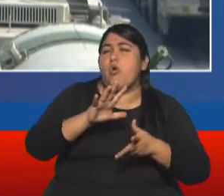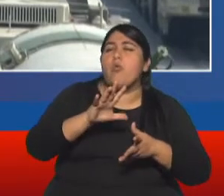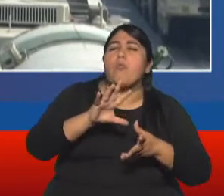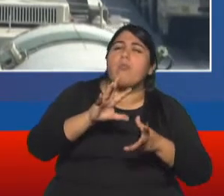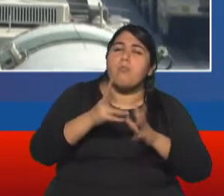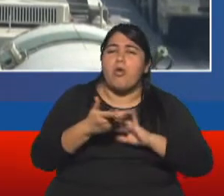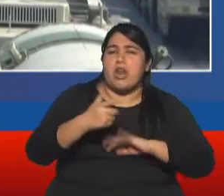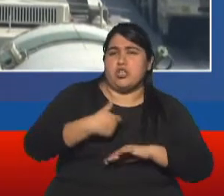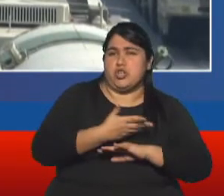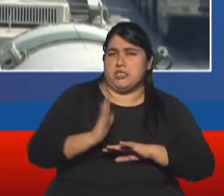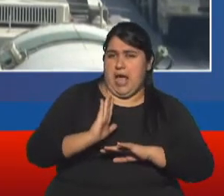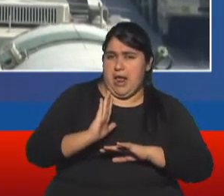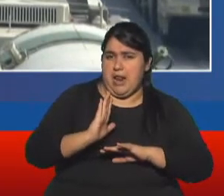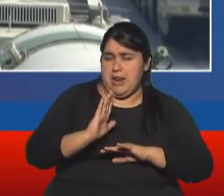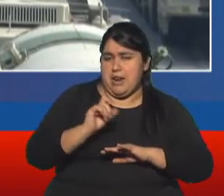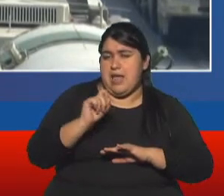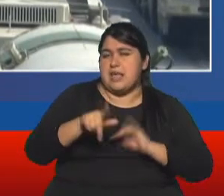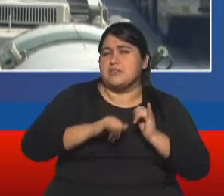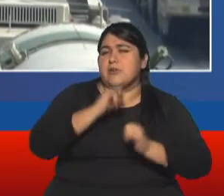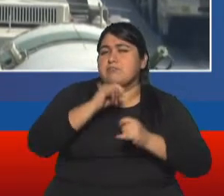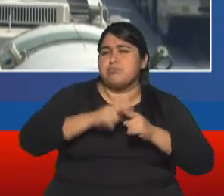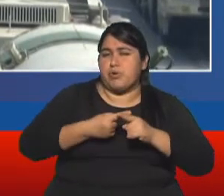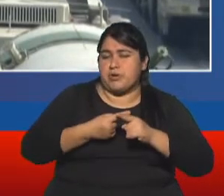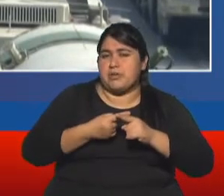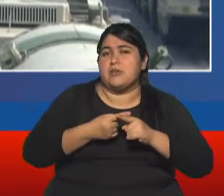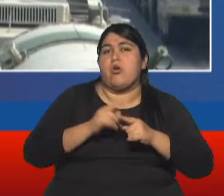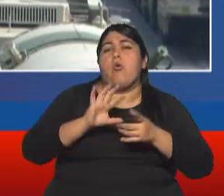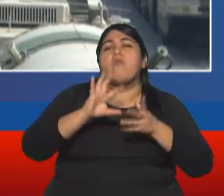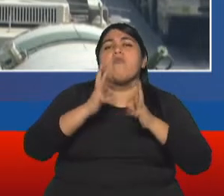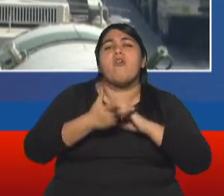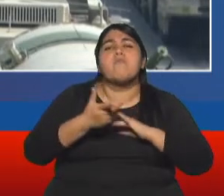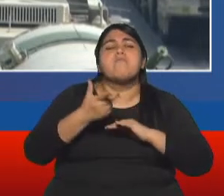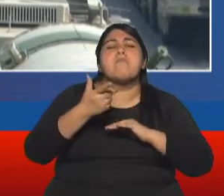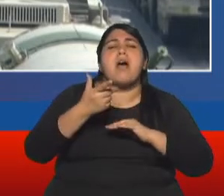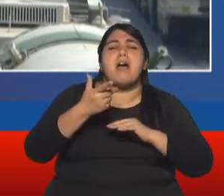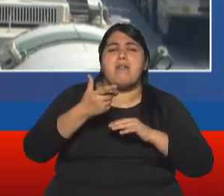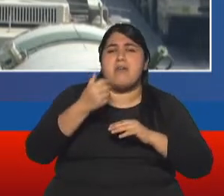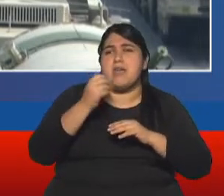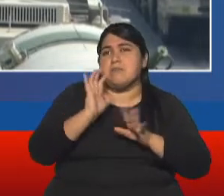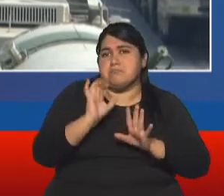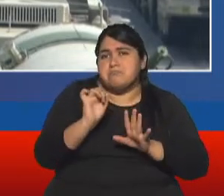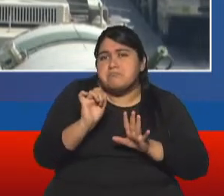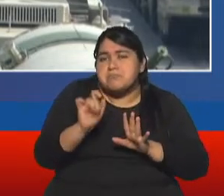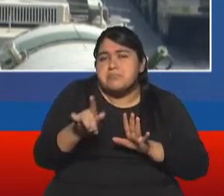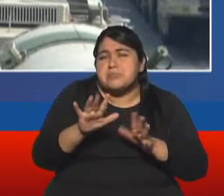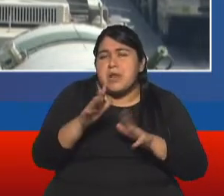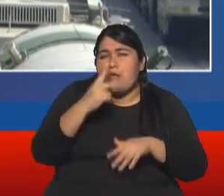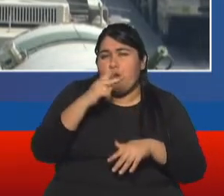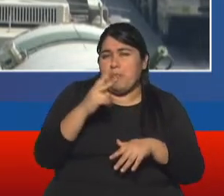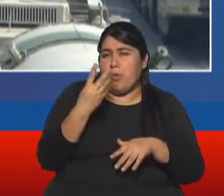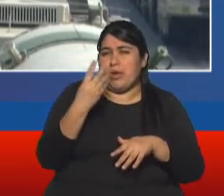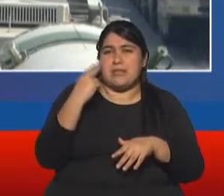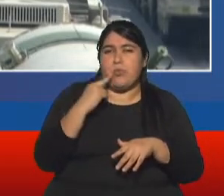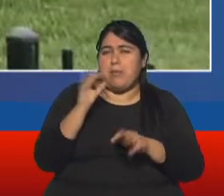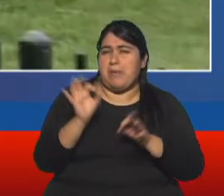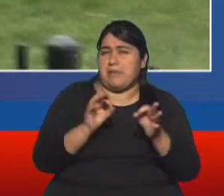está planteado en los documentos del partido, ¿no? Alcanzar un modelo de país socialista avanzado a mediados del 2049. Yo creo que